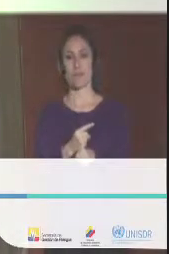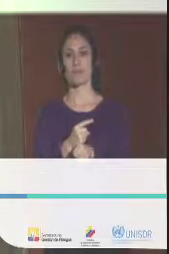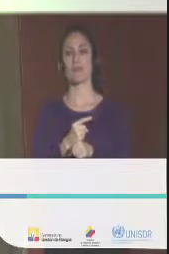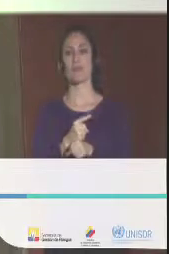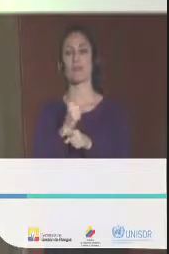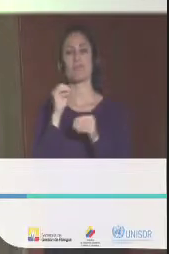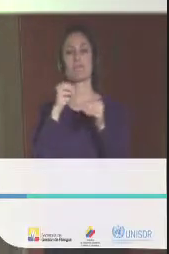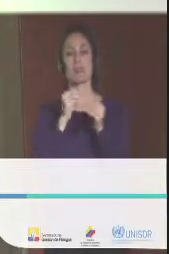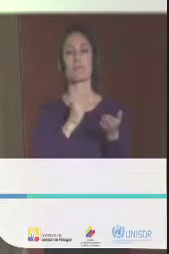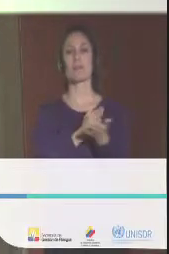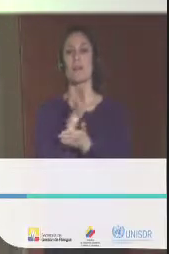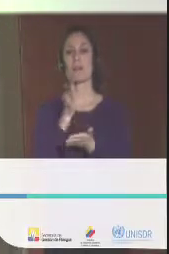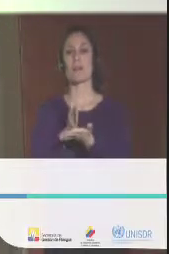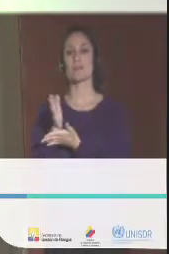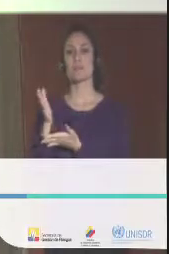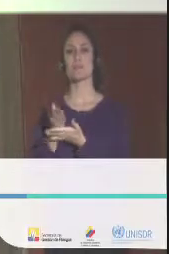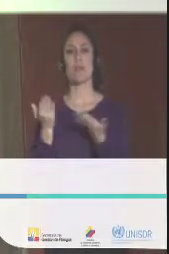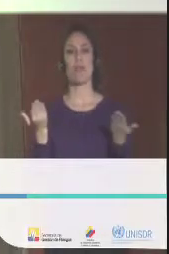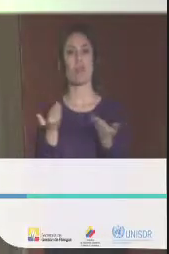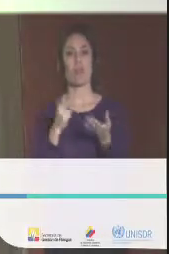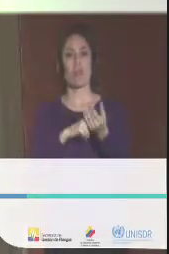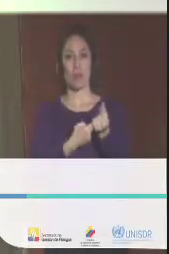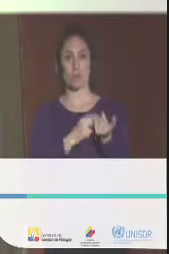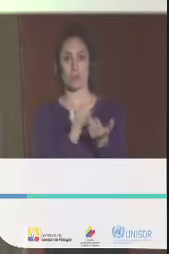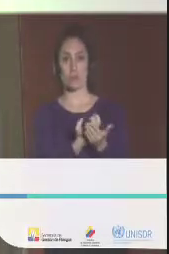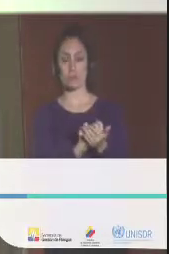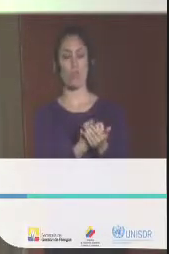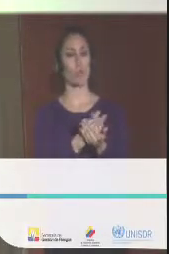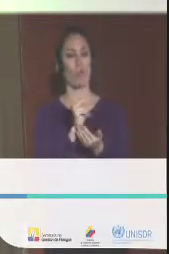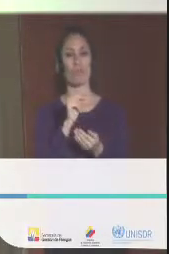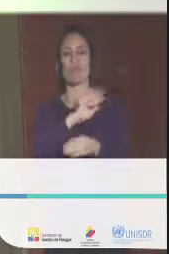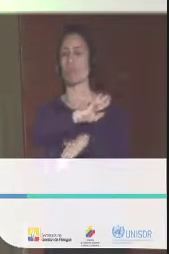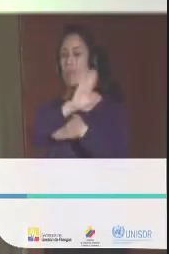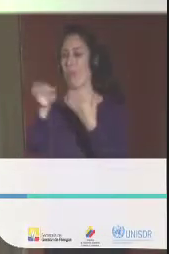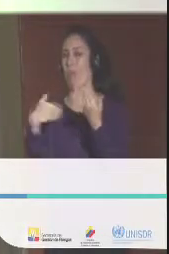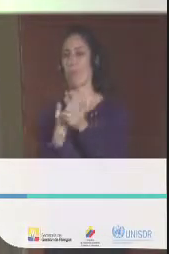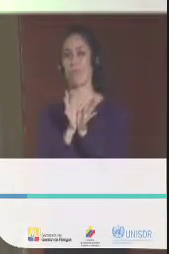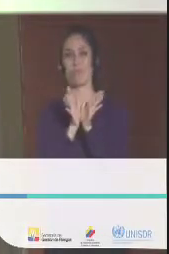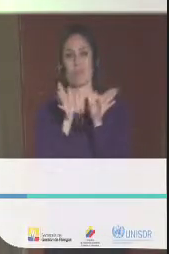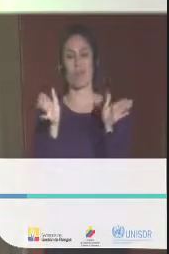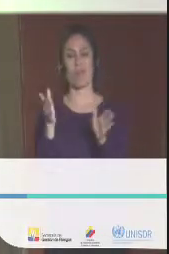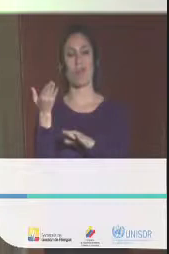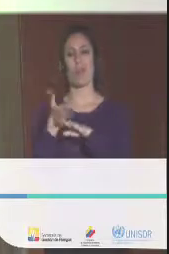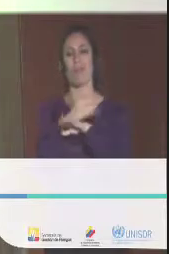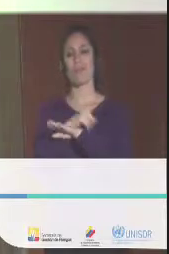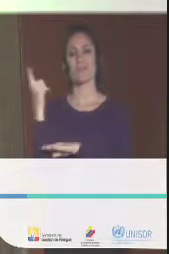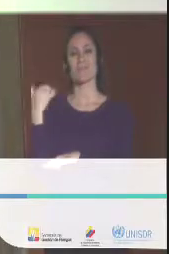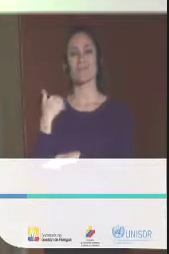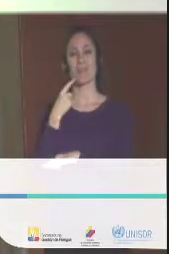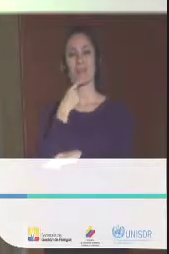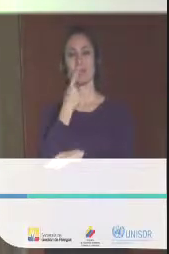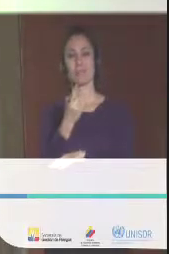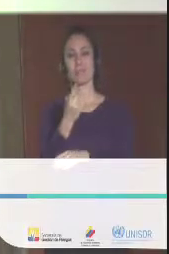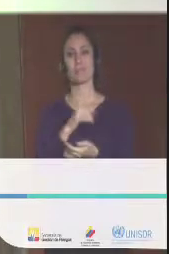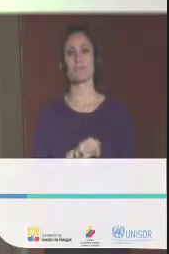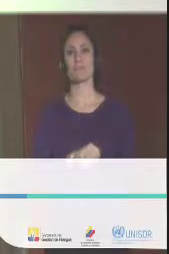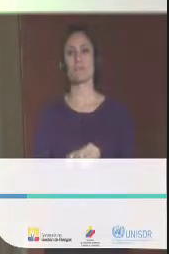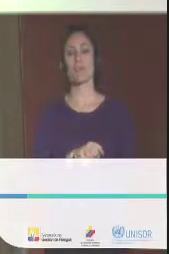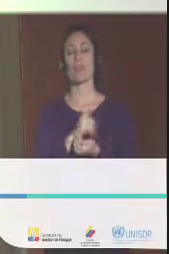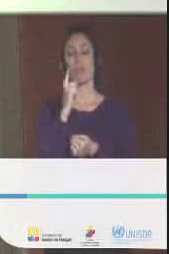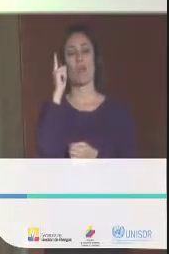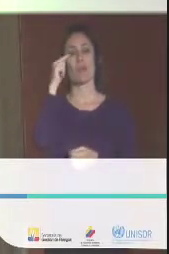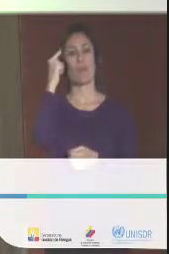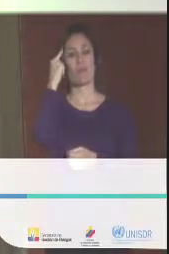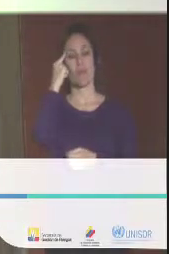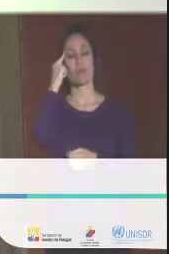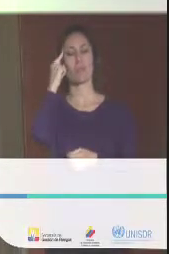el acceso a no solamente recursos financieros, sino de todo tipo, como lo decía el alcalde de Santa Fe, a los gobiernos